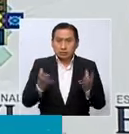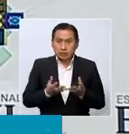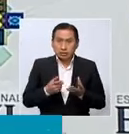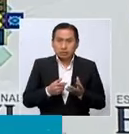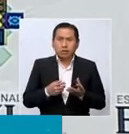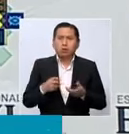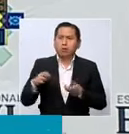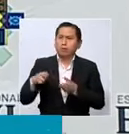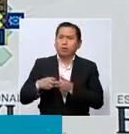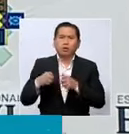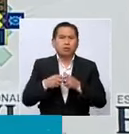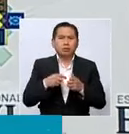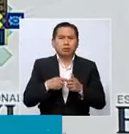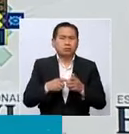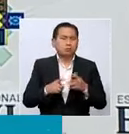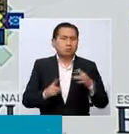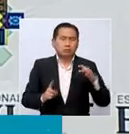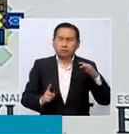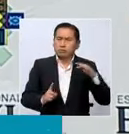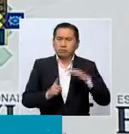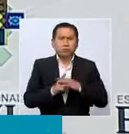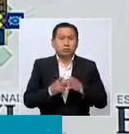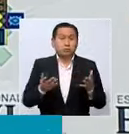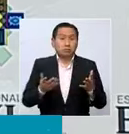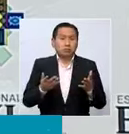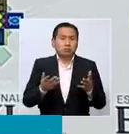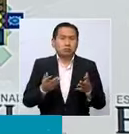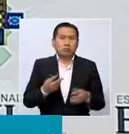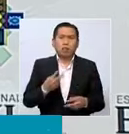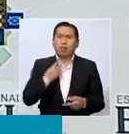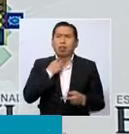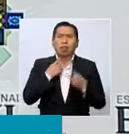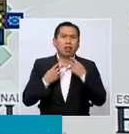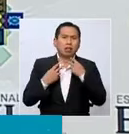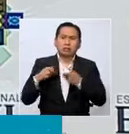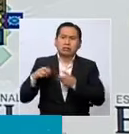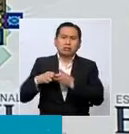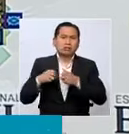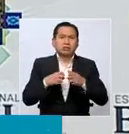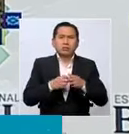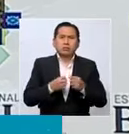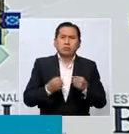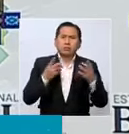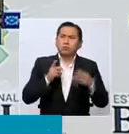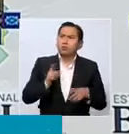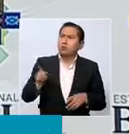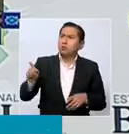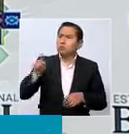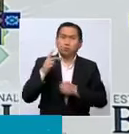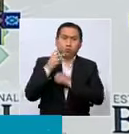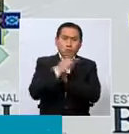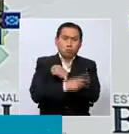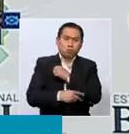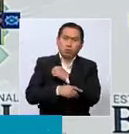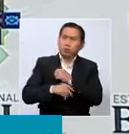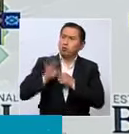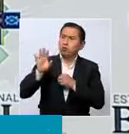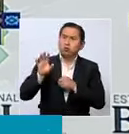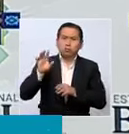que ha puesto en dificultades a países que tienen bien